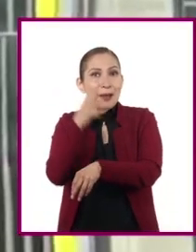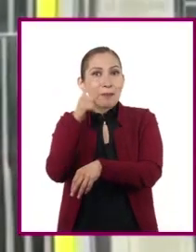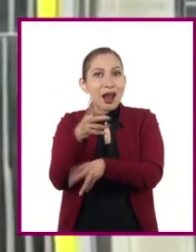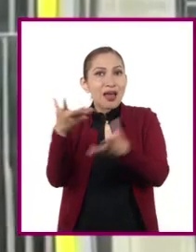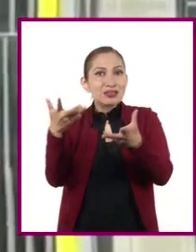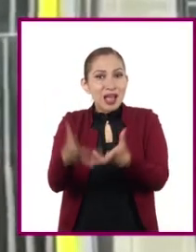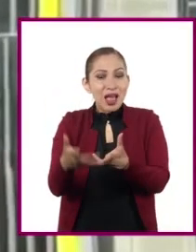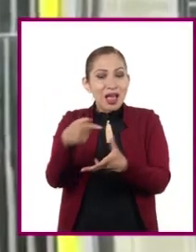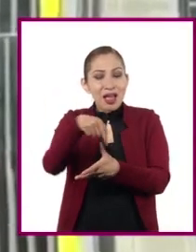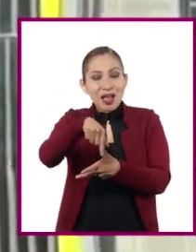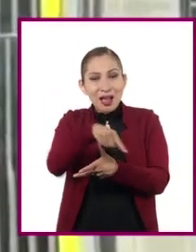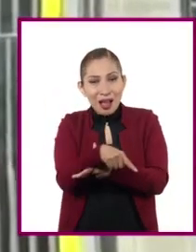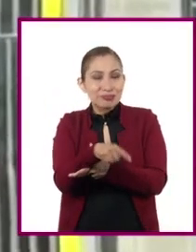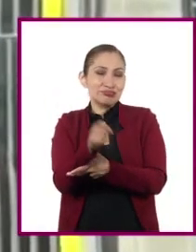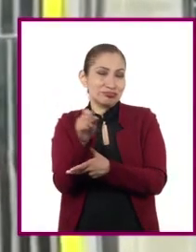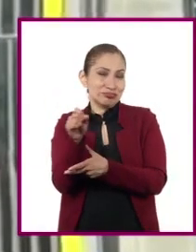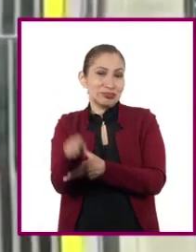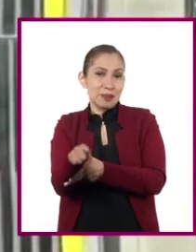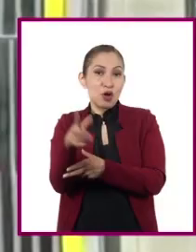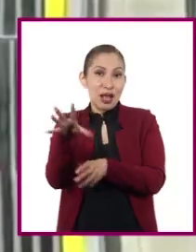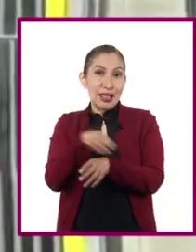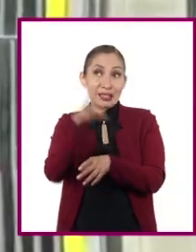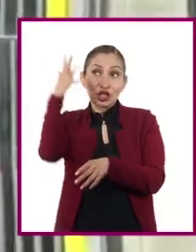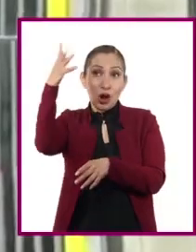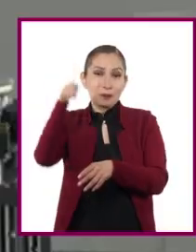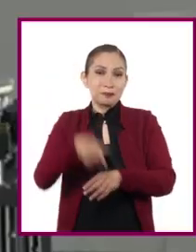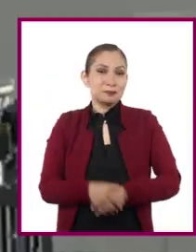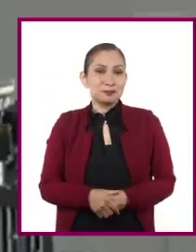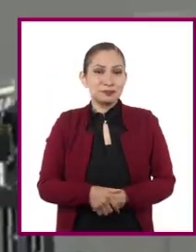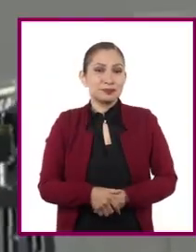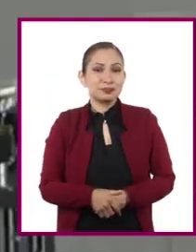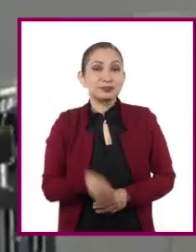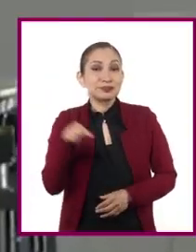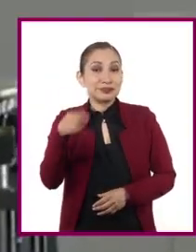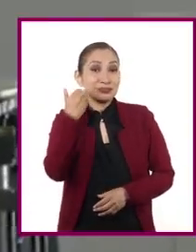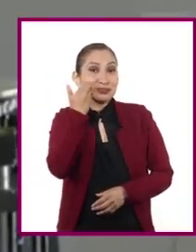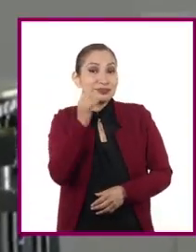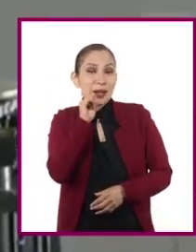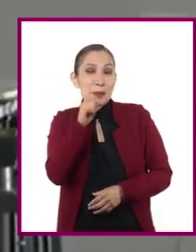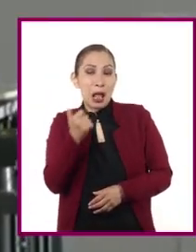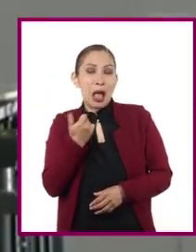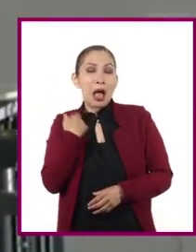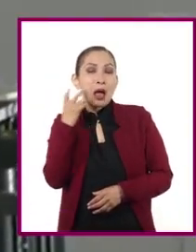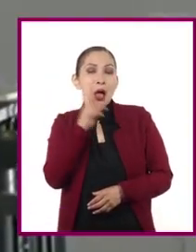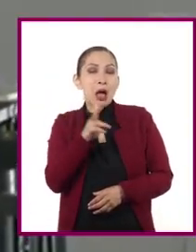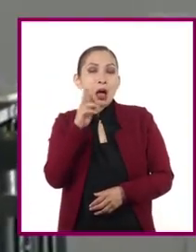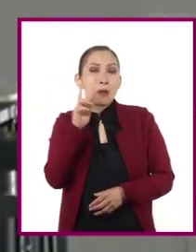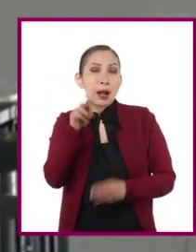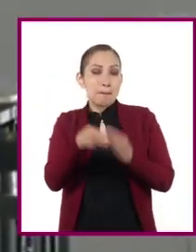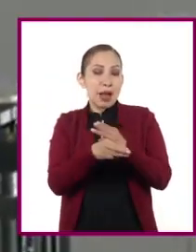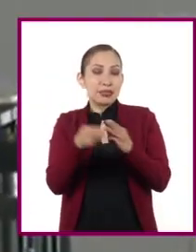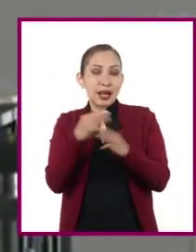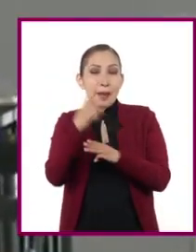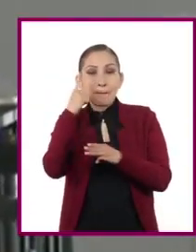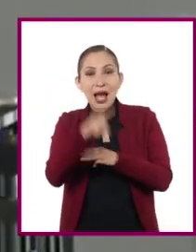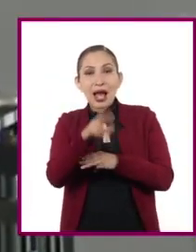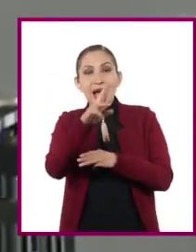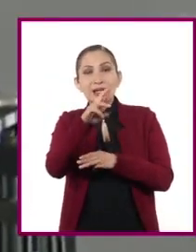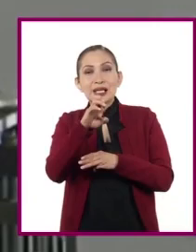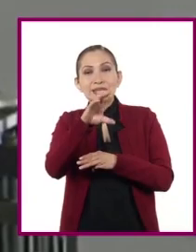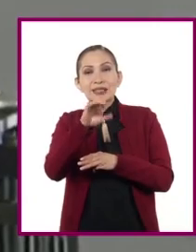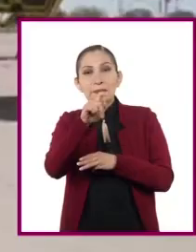para producirlos es justamente la energía del sol. Aquí queremos también probar materiales para